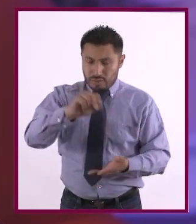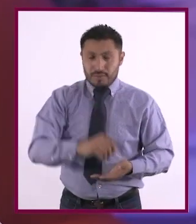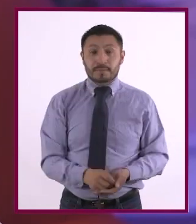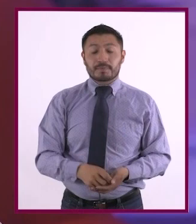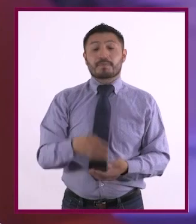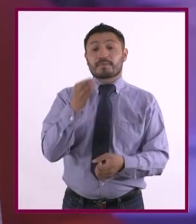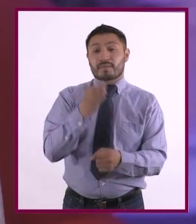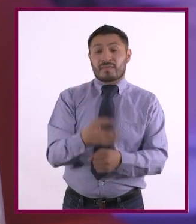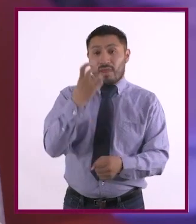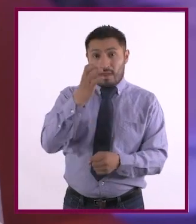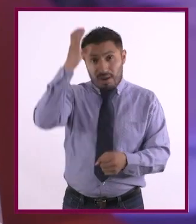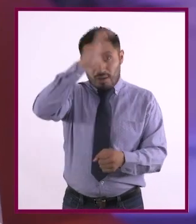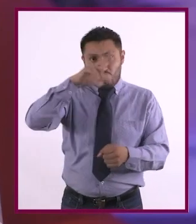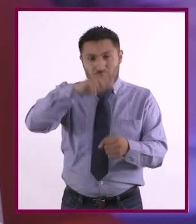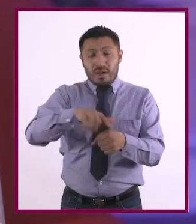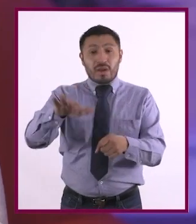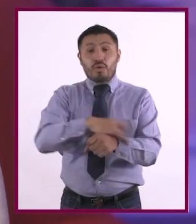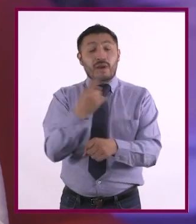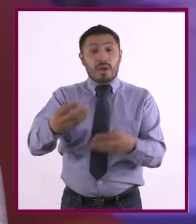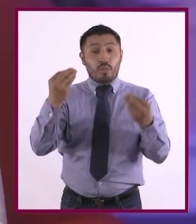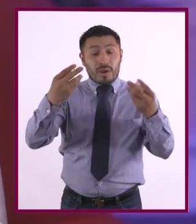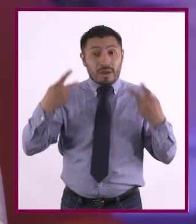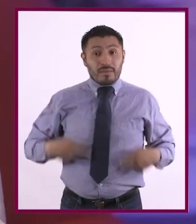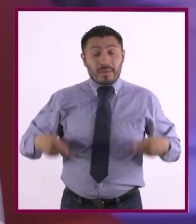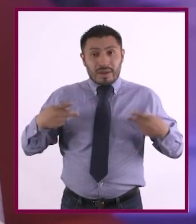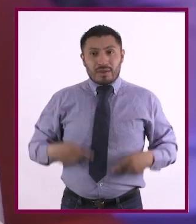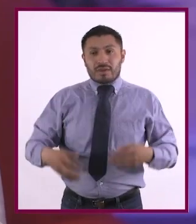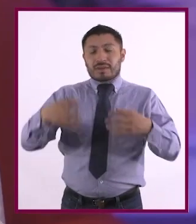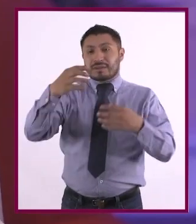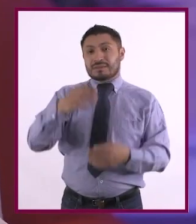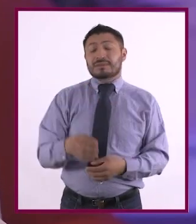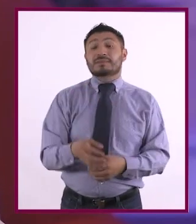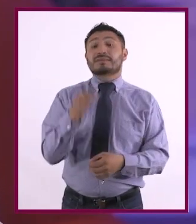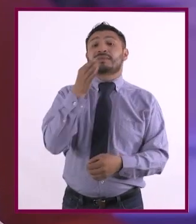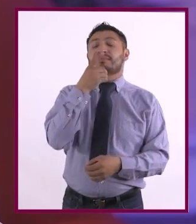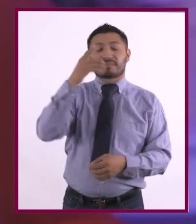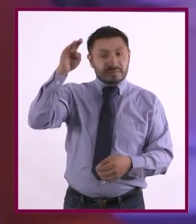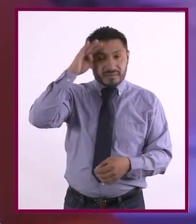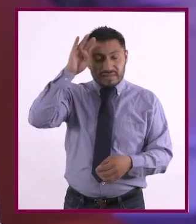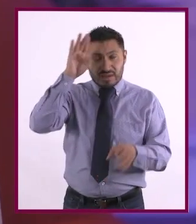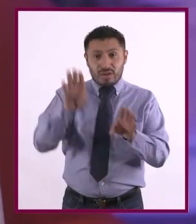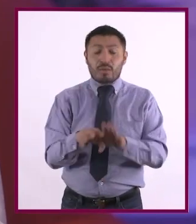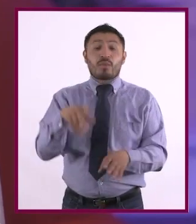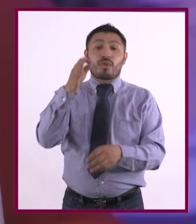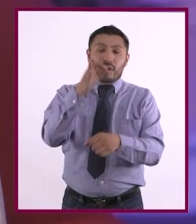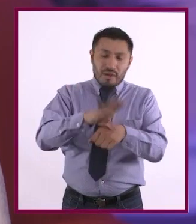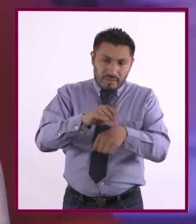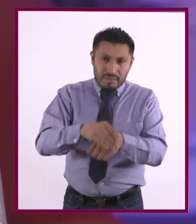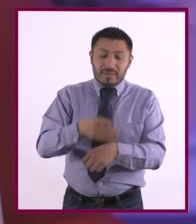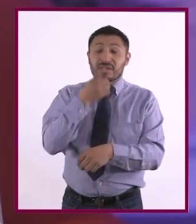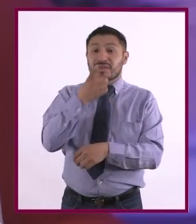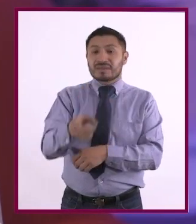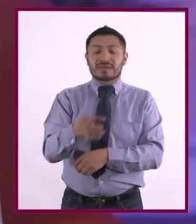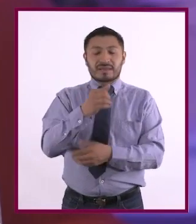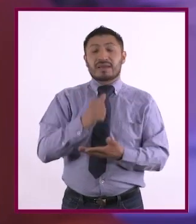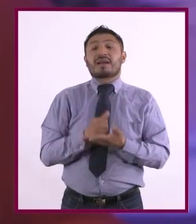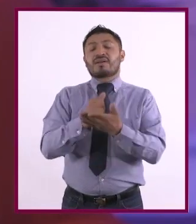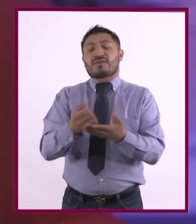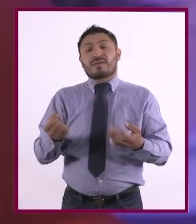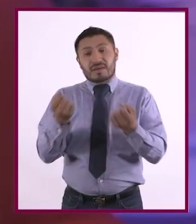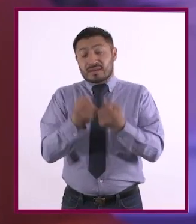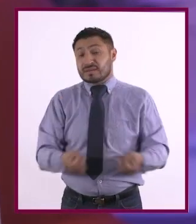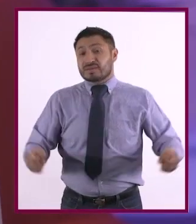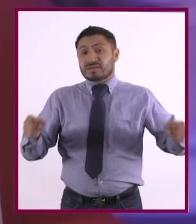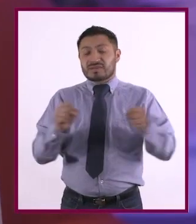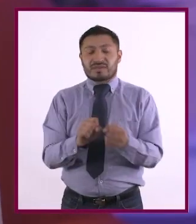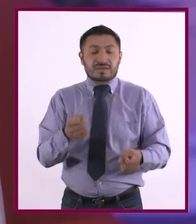hablar de una cultura, ya que muchos consideran que su consentimiento sistemático permitiría mantener a una población notablemente más saludable. Pero